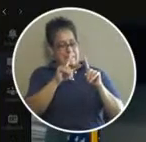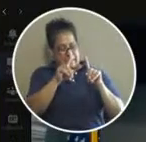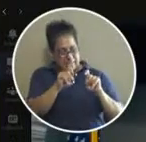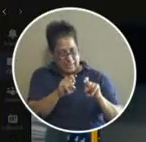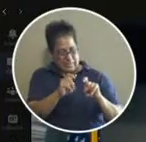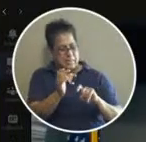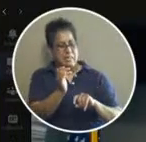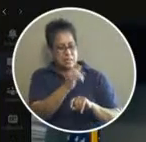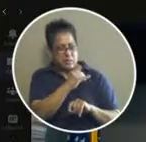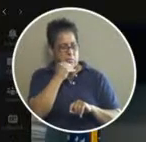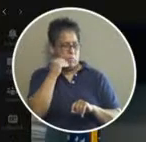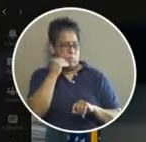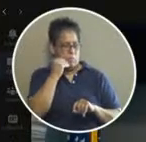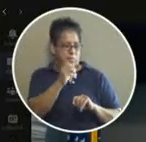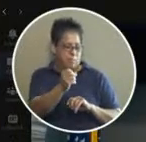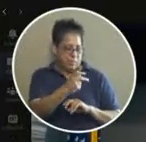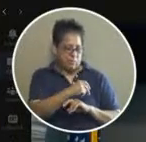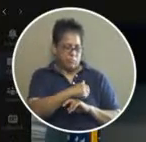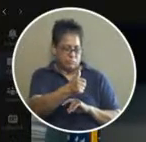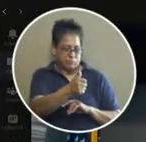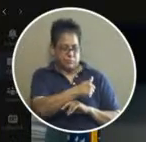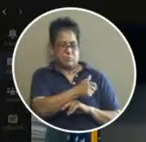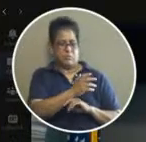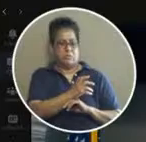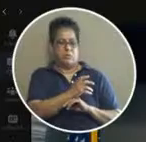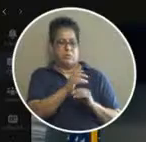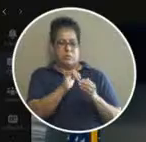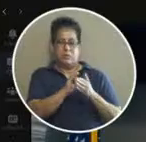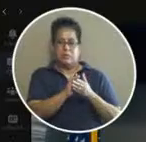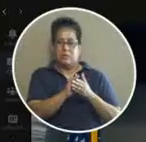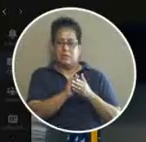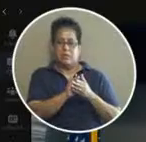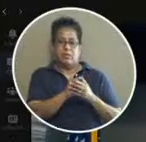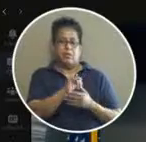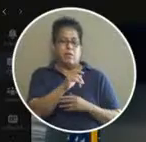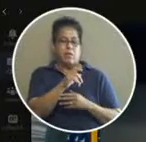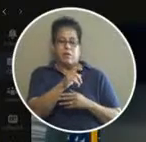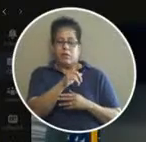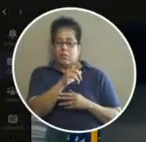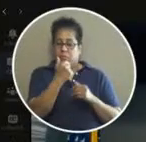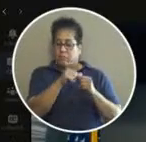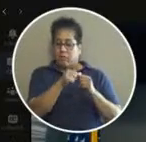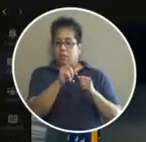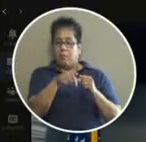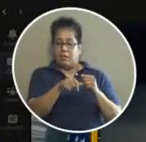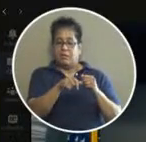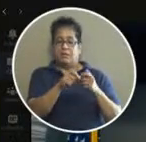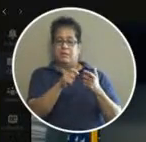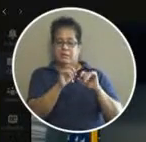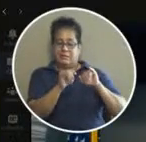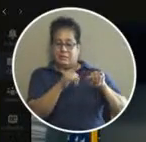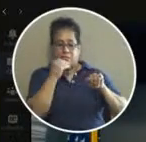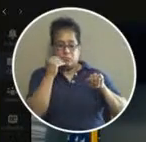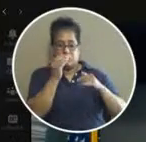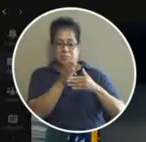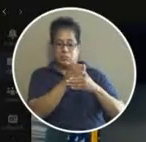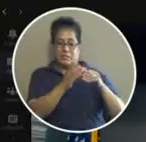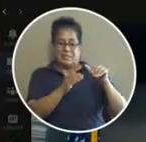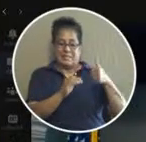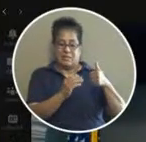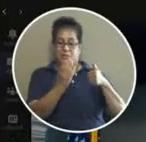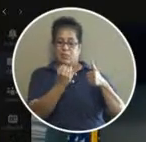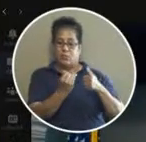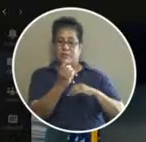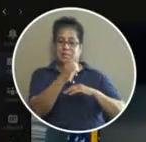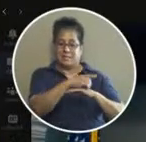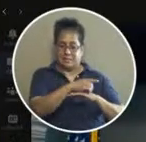realidad sale positivo, tiene que estar en aislamiento por lo menos 10 a 14 días. Entonces, la